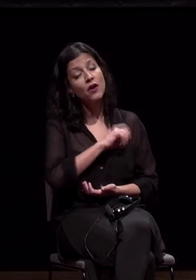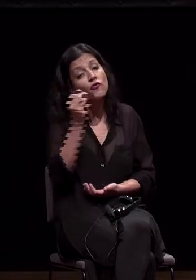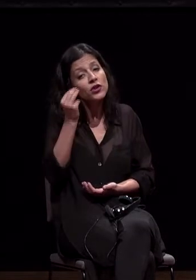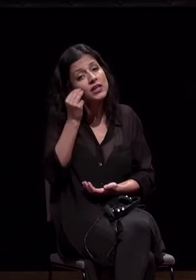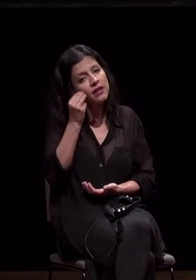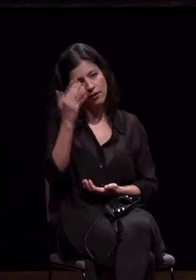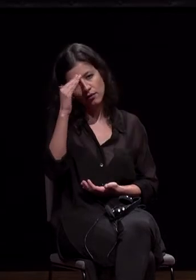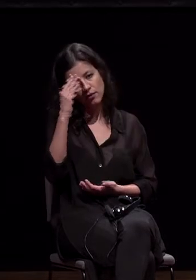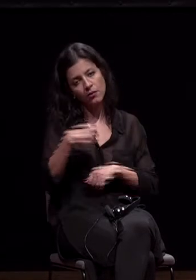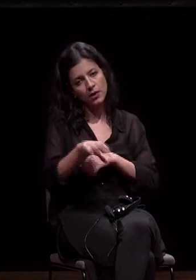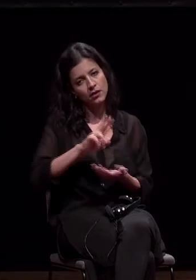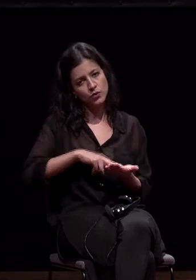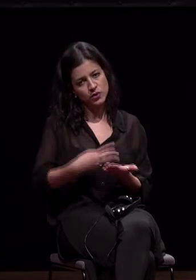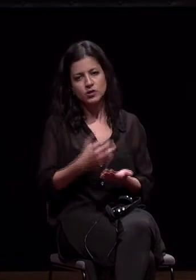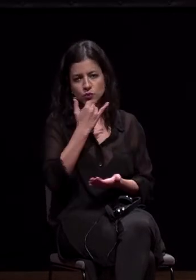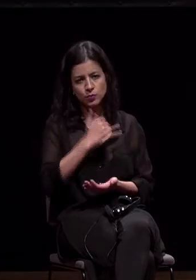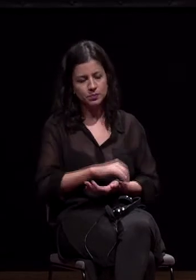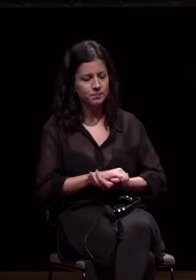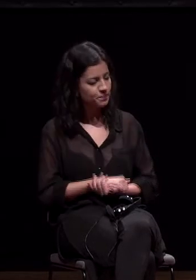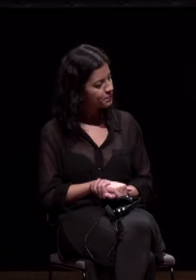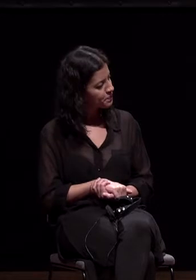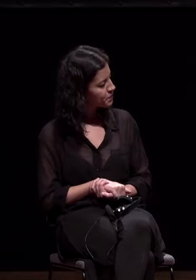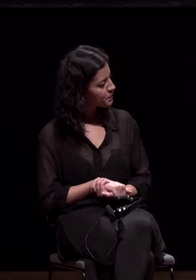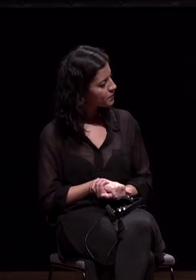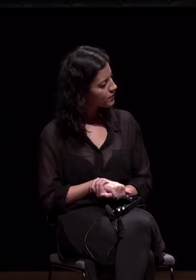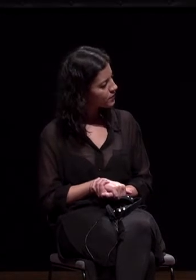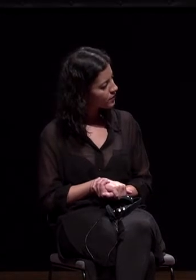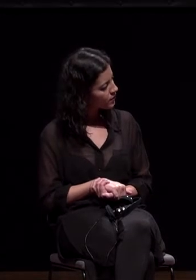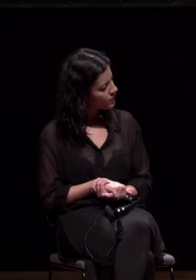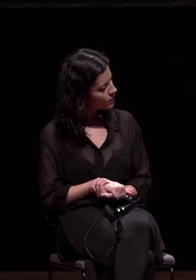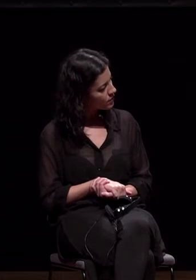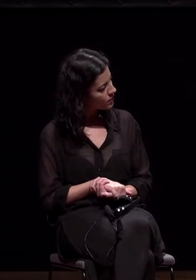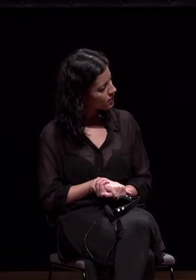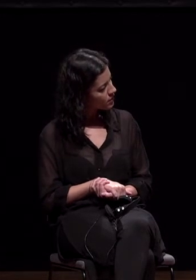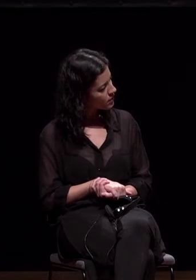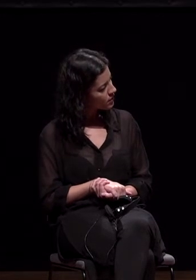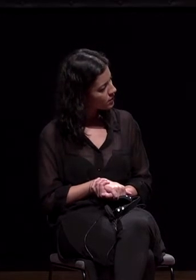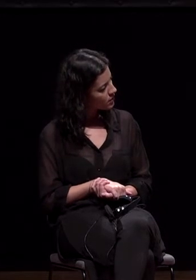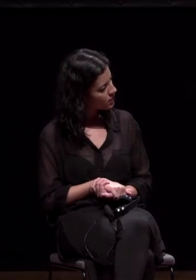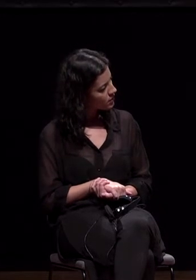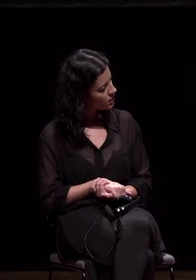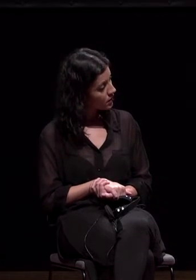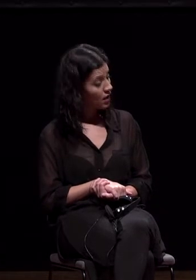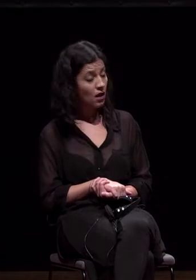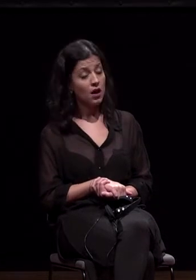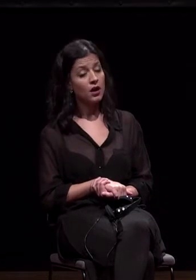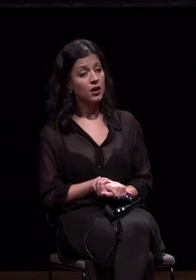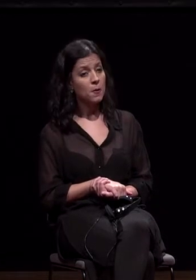Creo que el futurismo pues, responde a una realidad netamente europea,